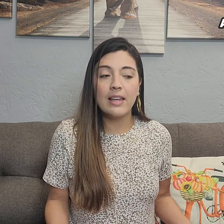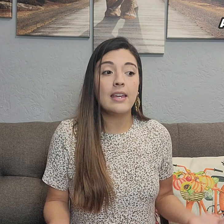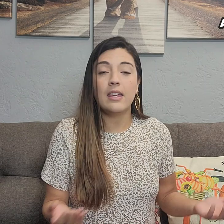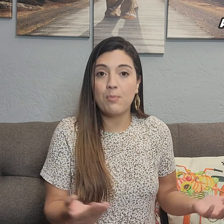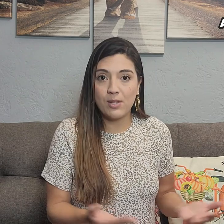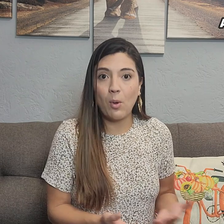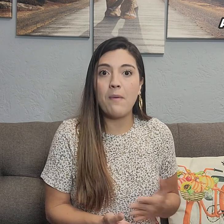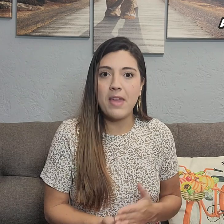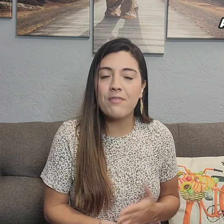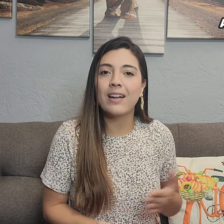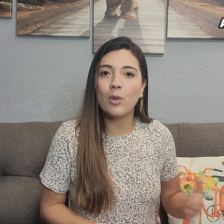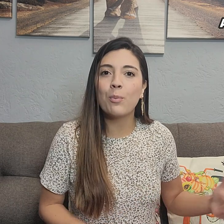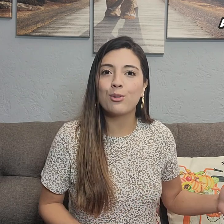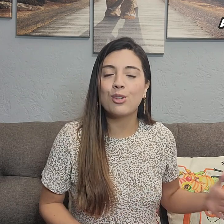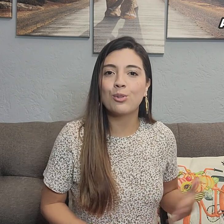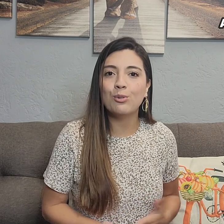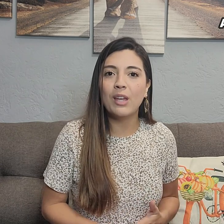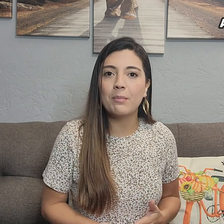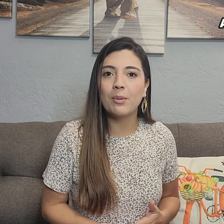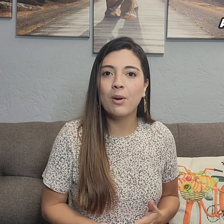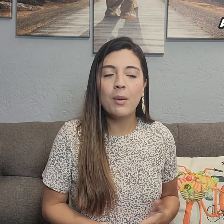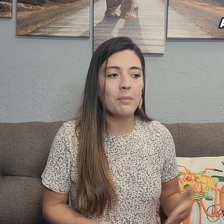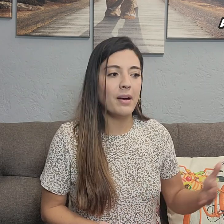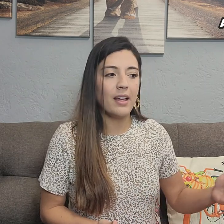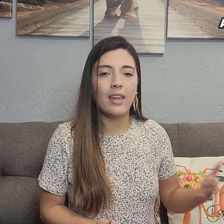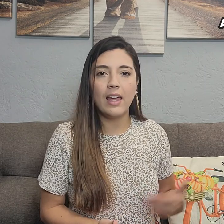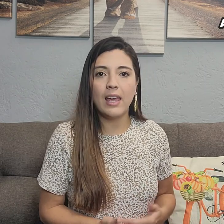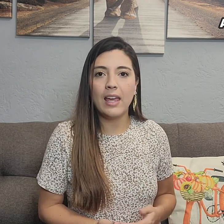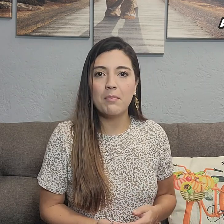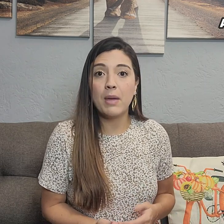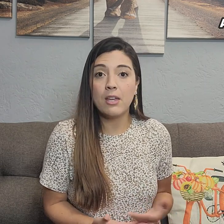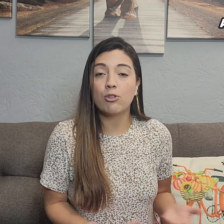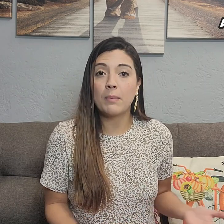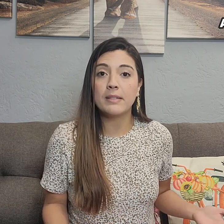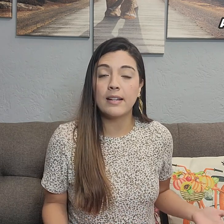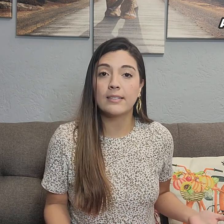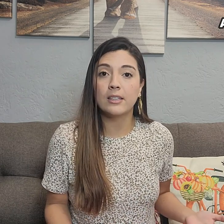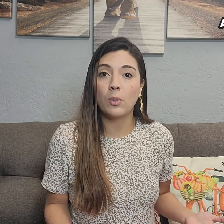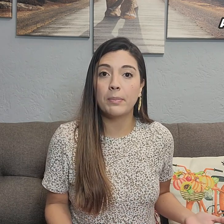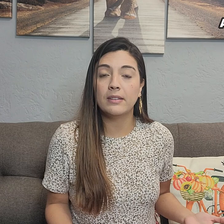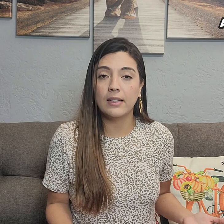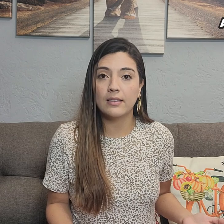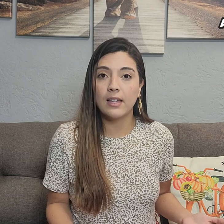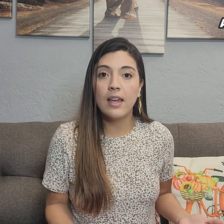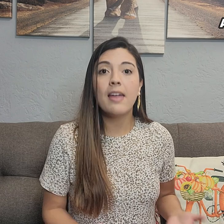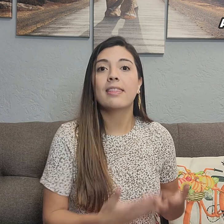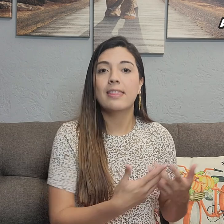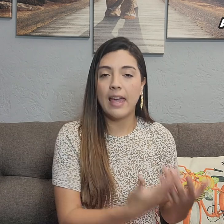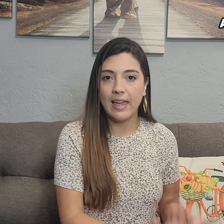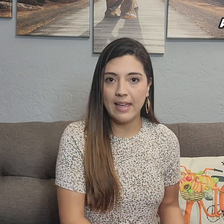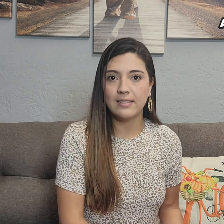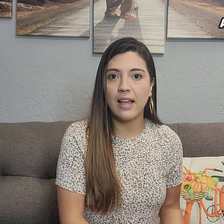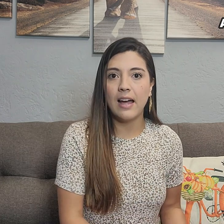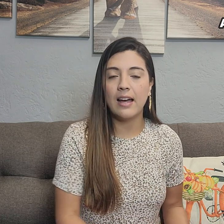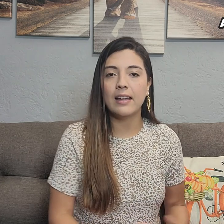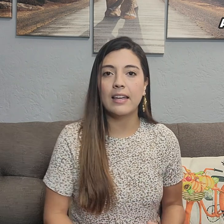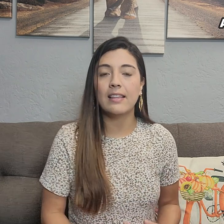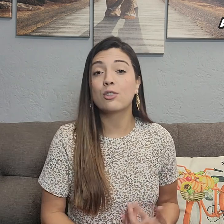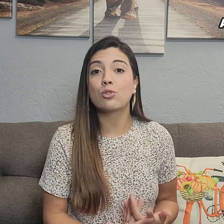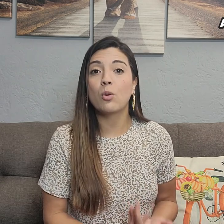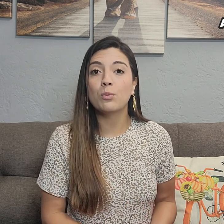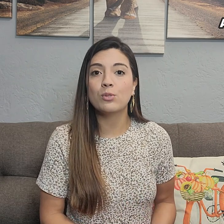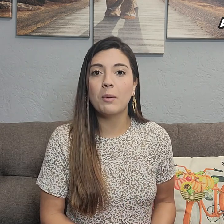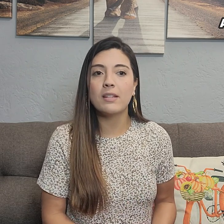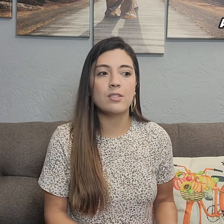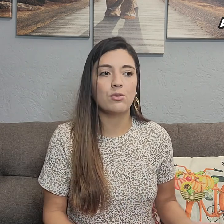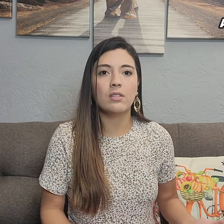combustible y pues todavía falta un proceso y un tiempo para que México también siga siendo dependiente de